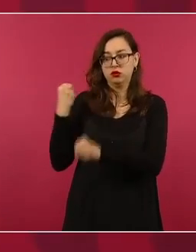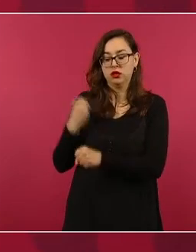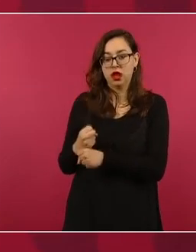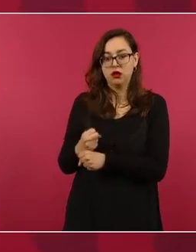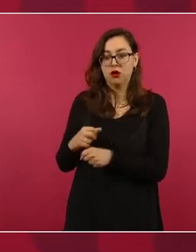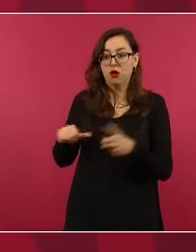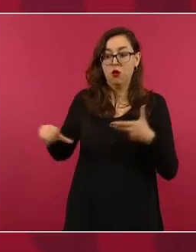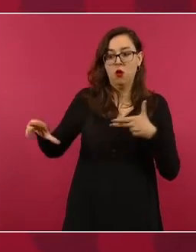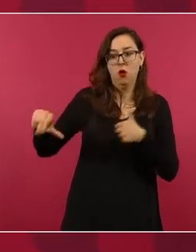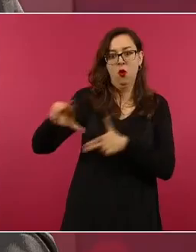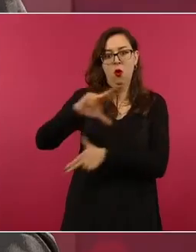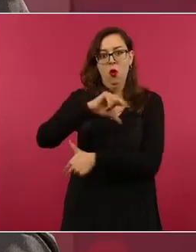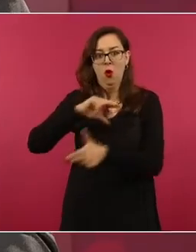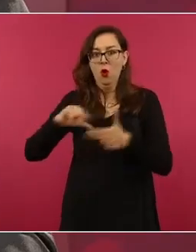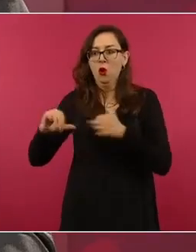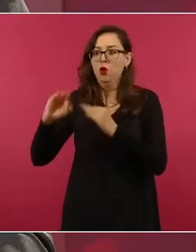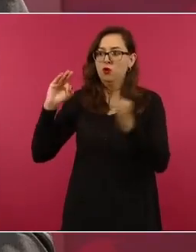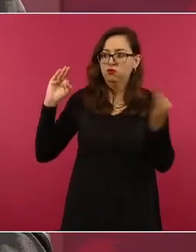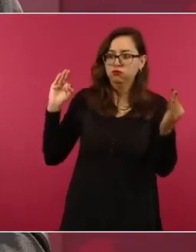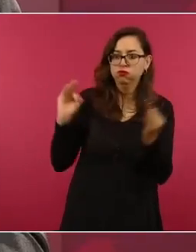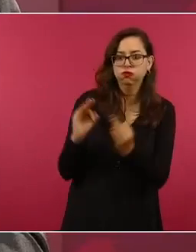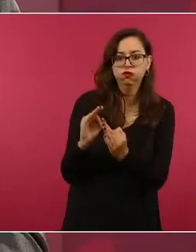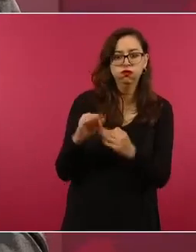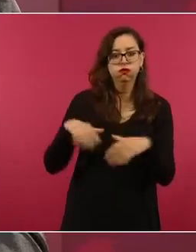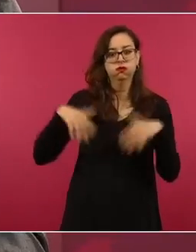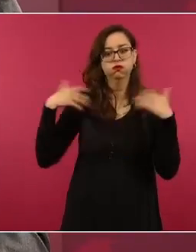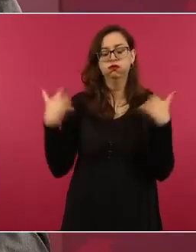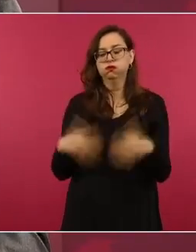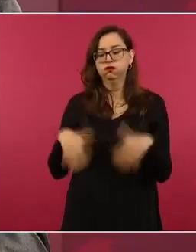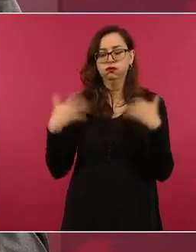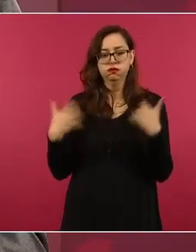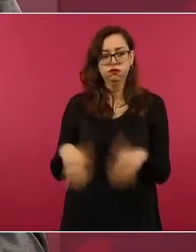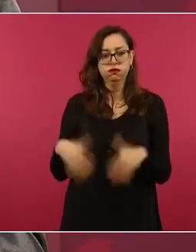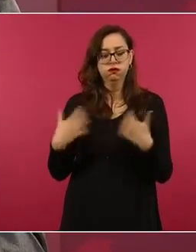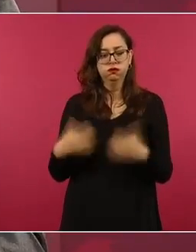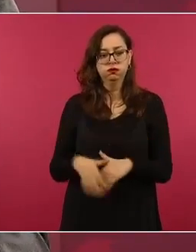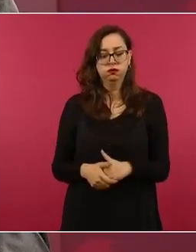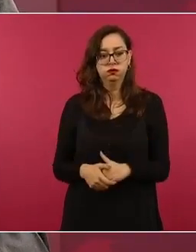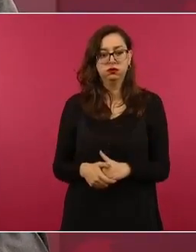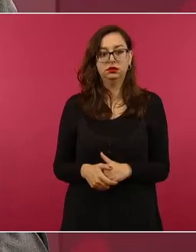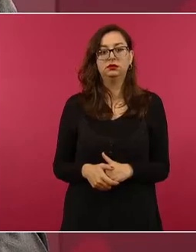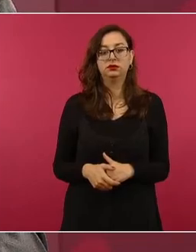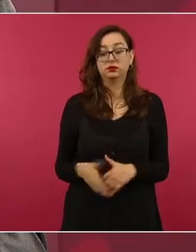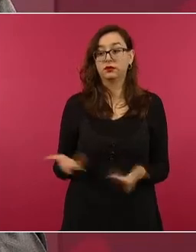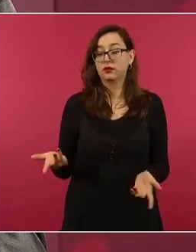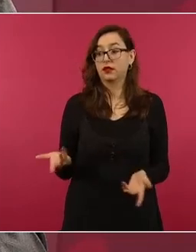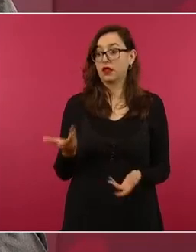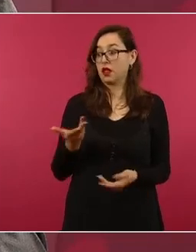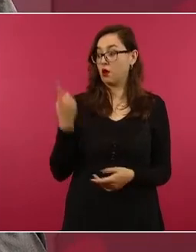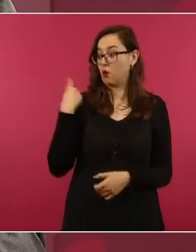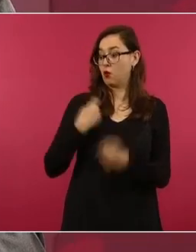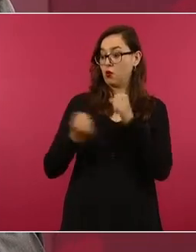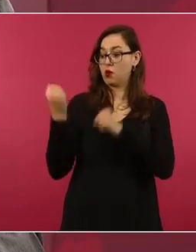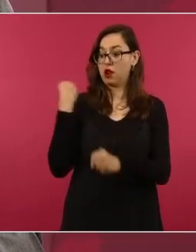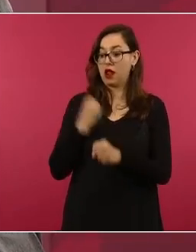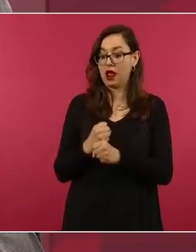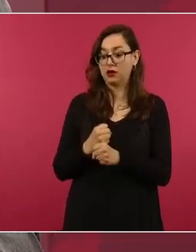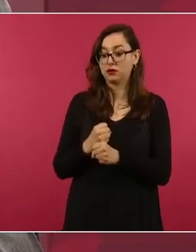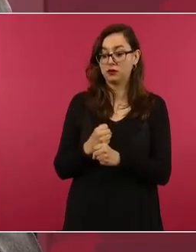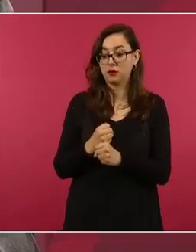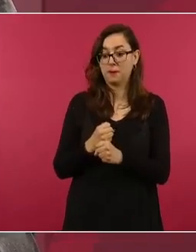El último nos pasó muy cerca en la península